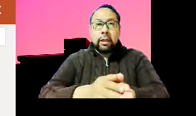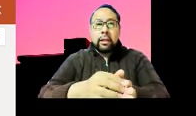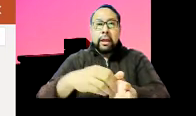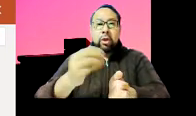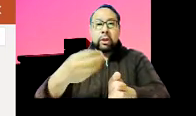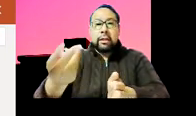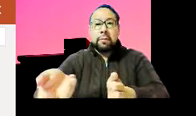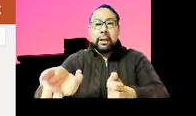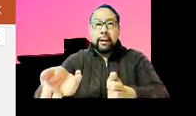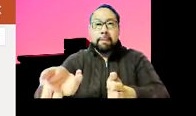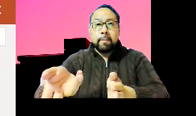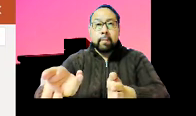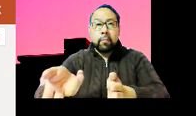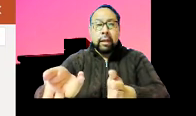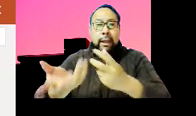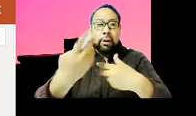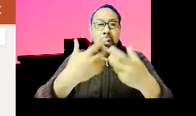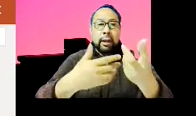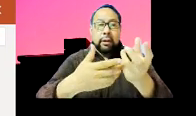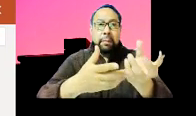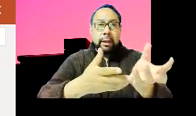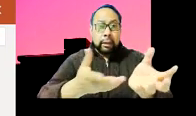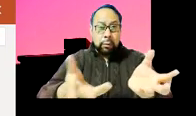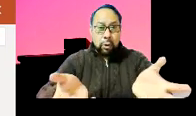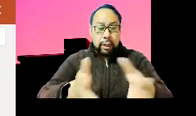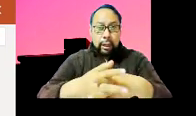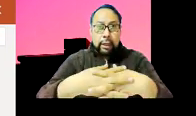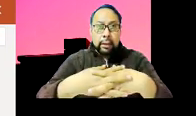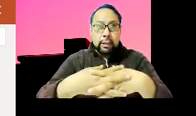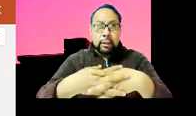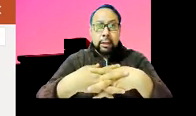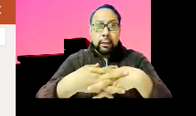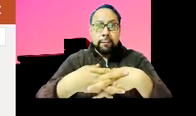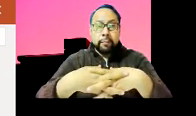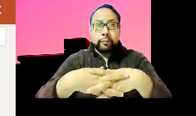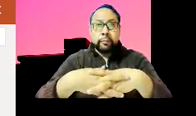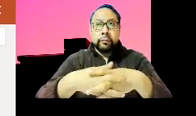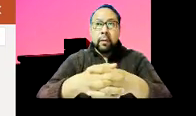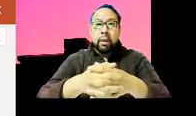cuando se trata en otra disciplina. En nuestra disciplina que estamos viendo ahorita, que es